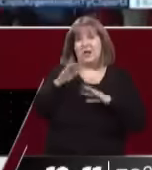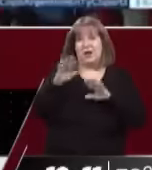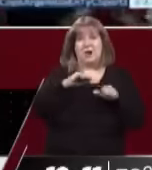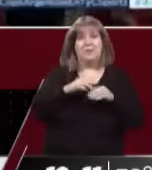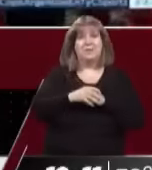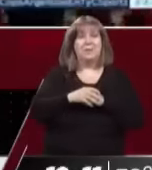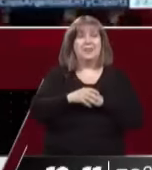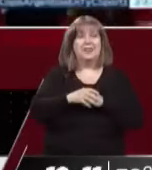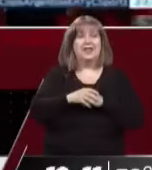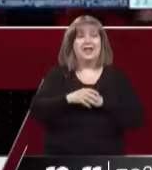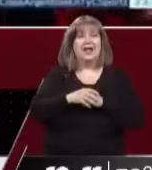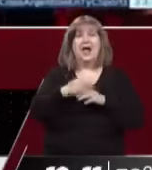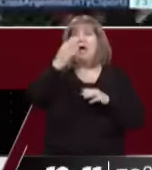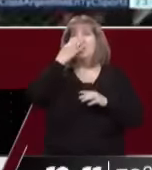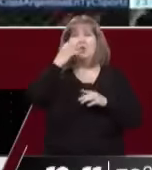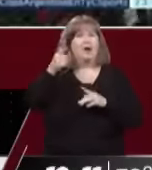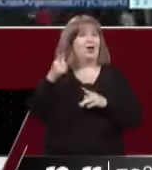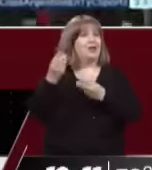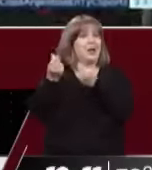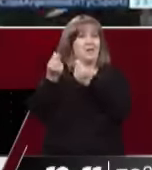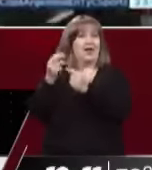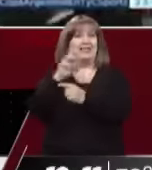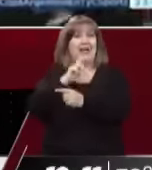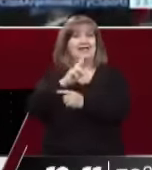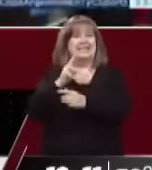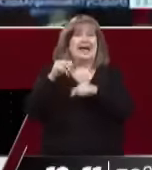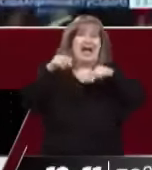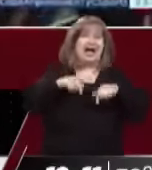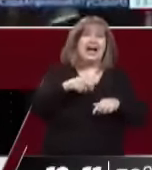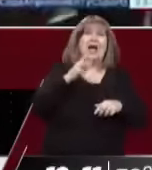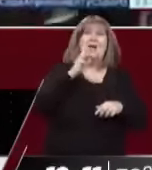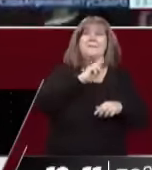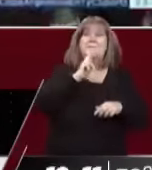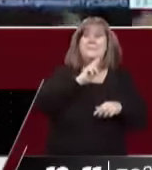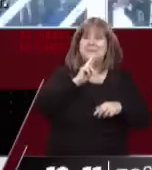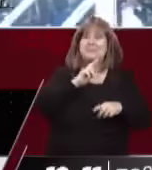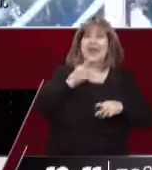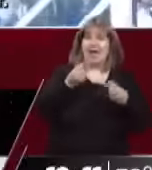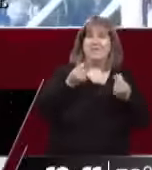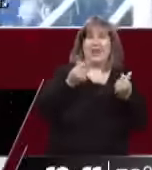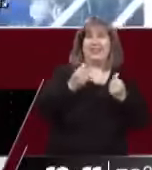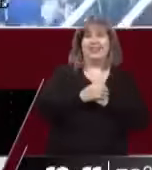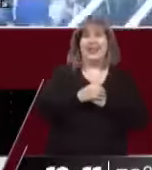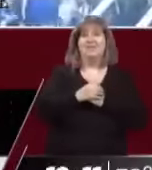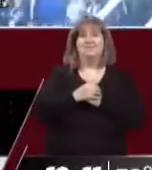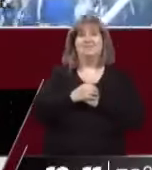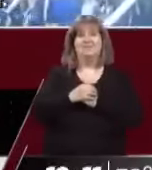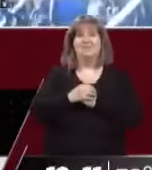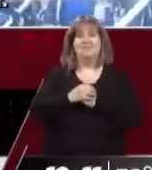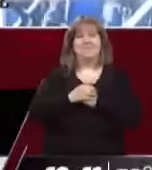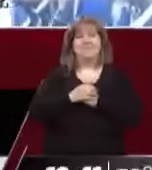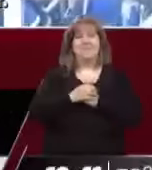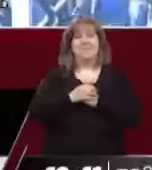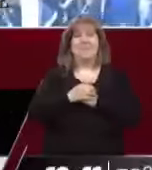que acá tienen plata las chicas, pero allá también, pero son más lindas. Son todas modelos. ¿Viste? Son todas modelos.